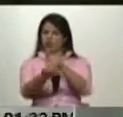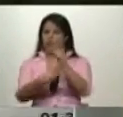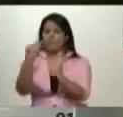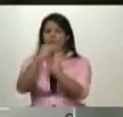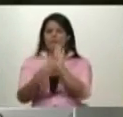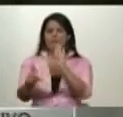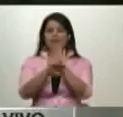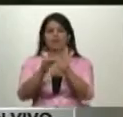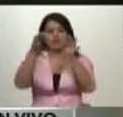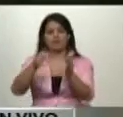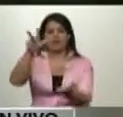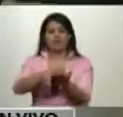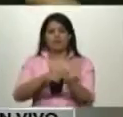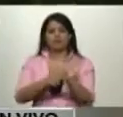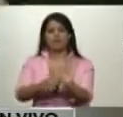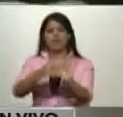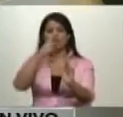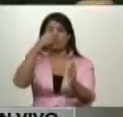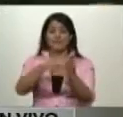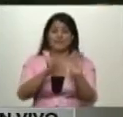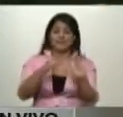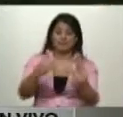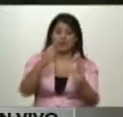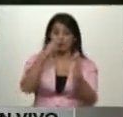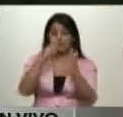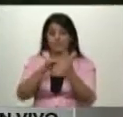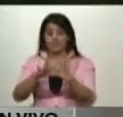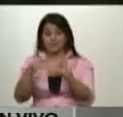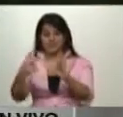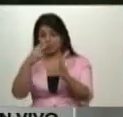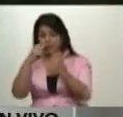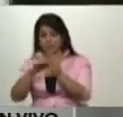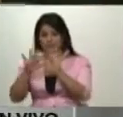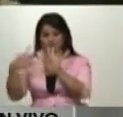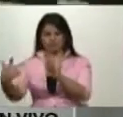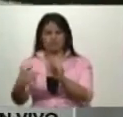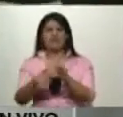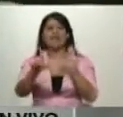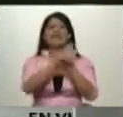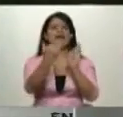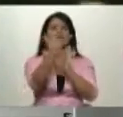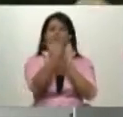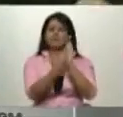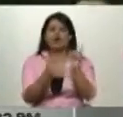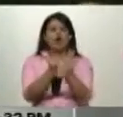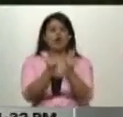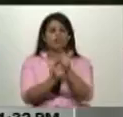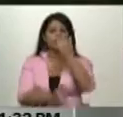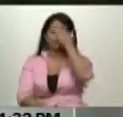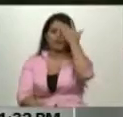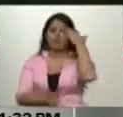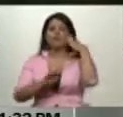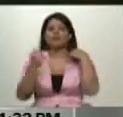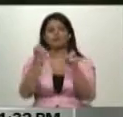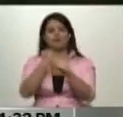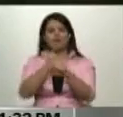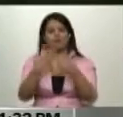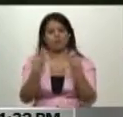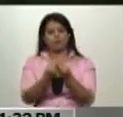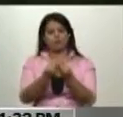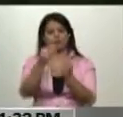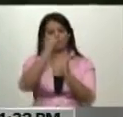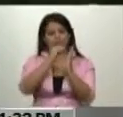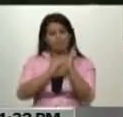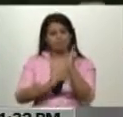2017 y el año 2018. Es una ley corta que estuvimos analizando con los trabajadores, por supuesto contempla